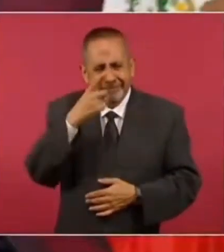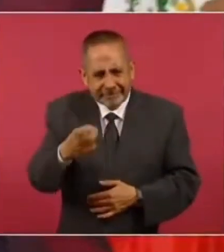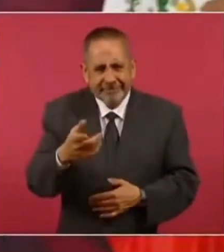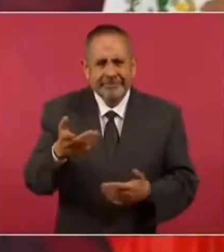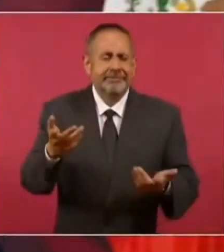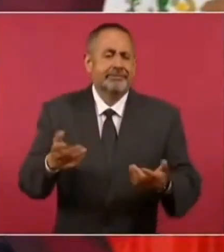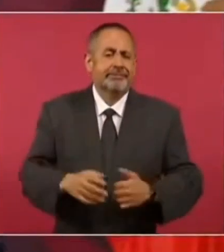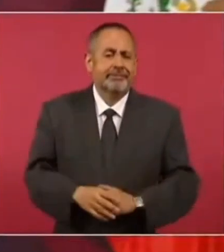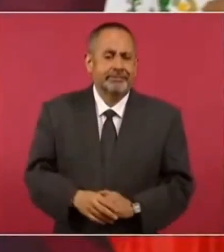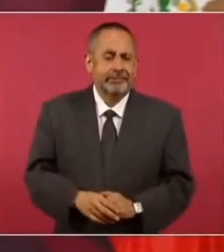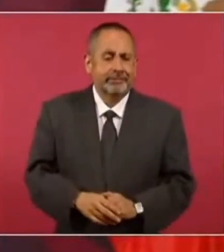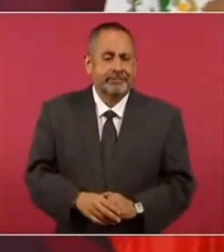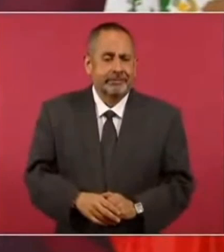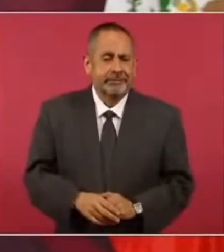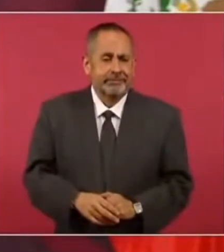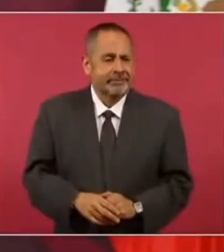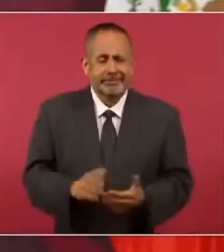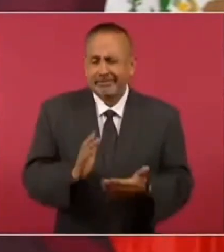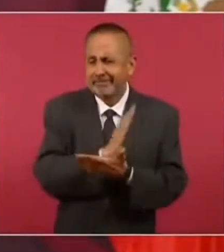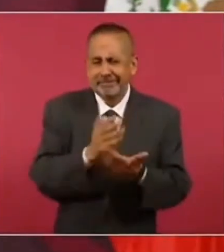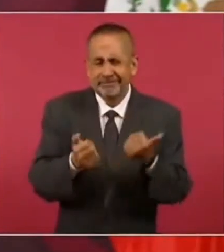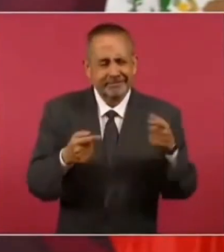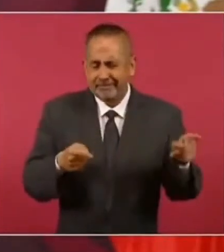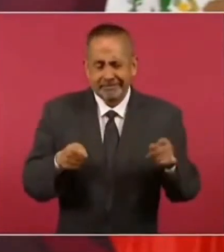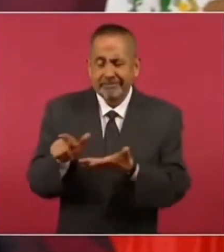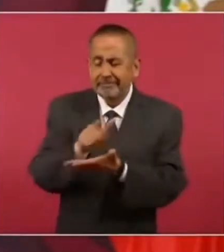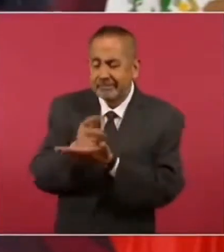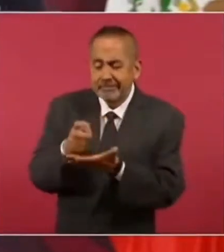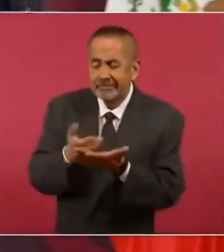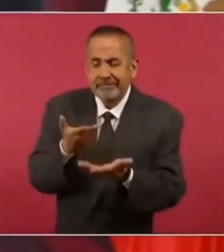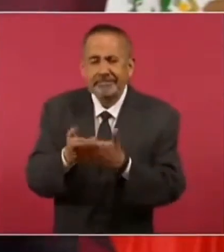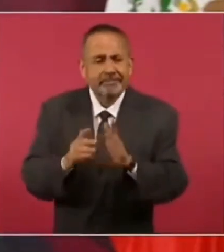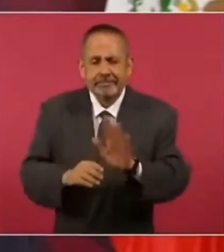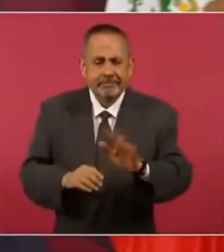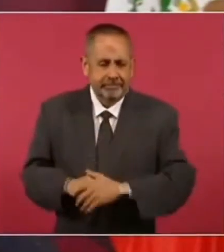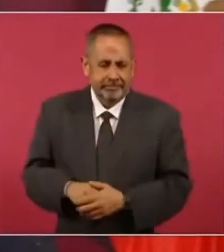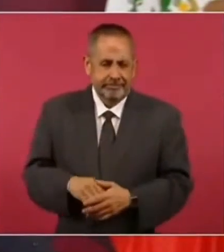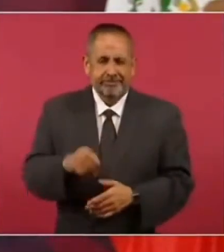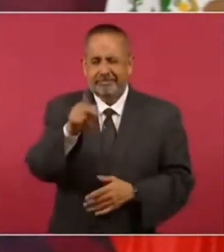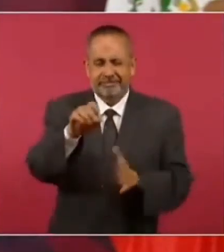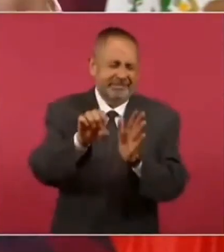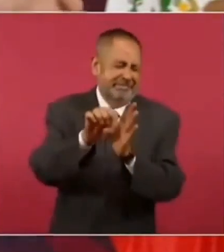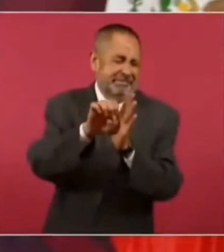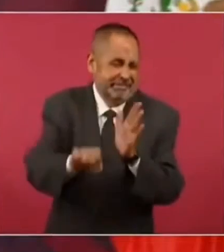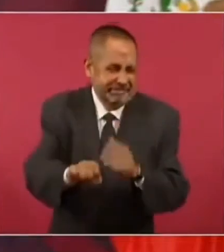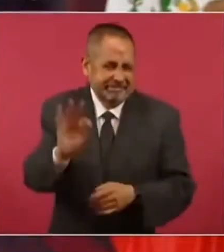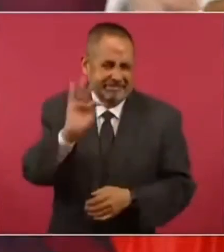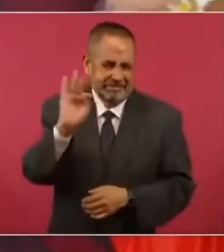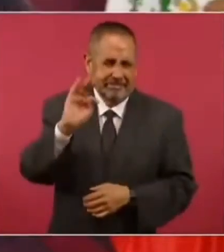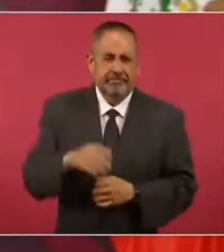algo que no tiene nada que ver con esta reforma, pero en el supuesto de